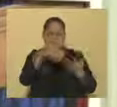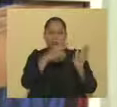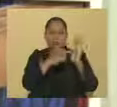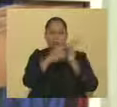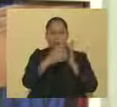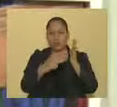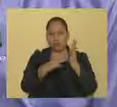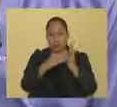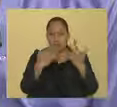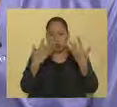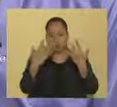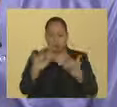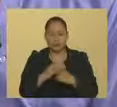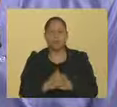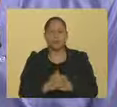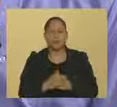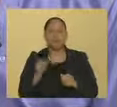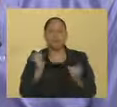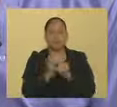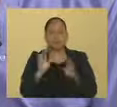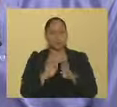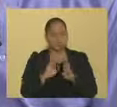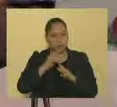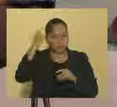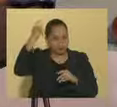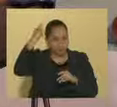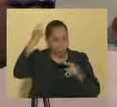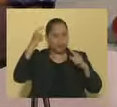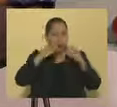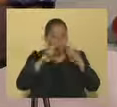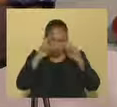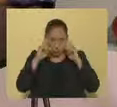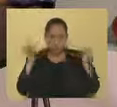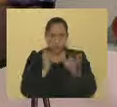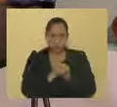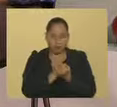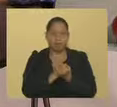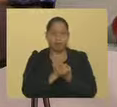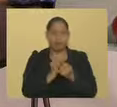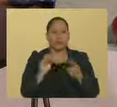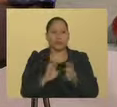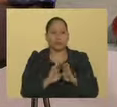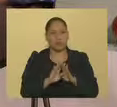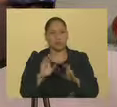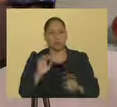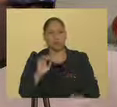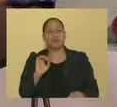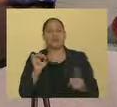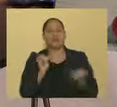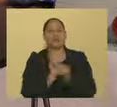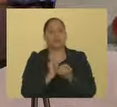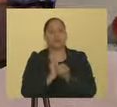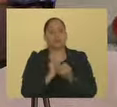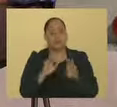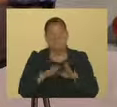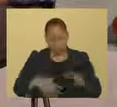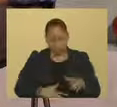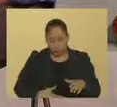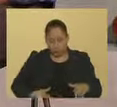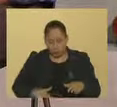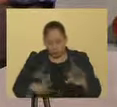cráneo, resonancia magnética, o inclusive también puede ser una tomografía o resonancia magnética a nivel